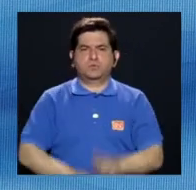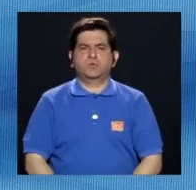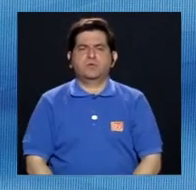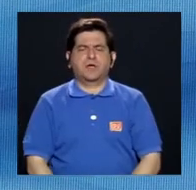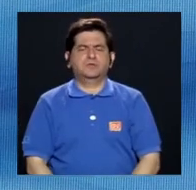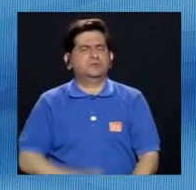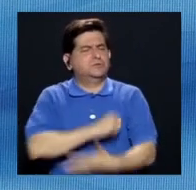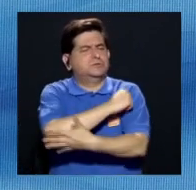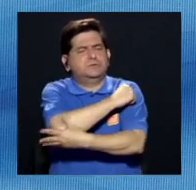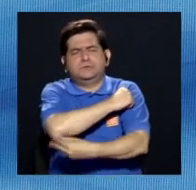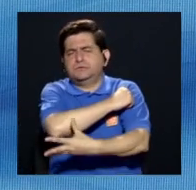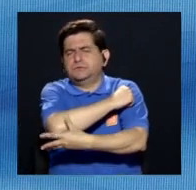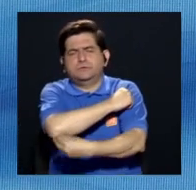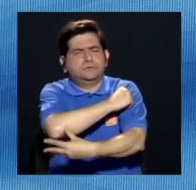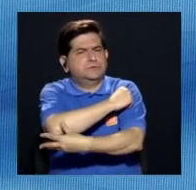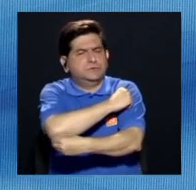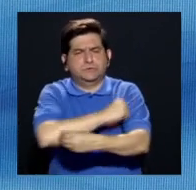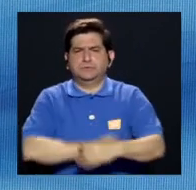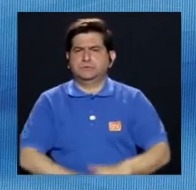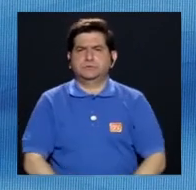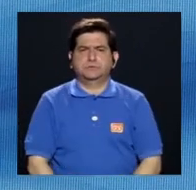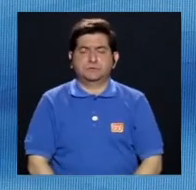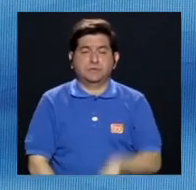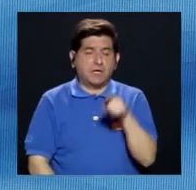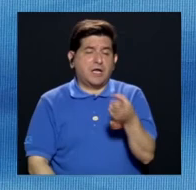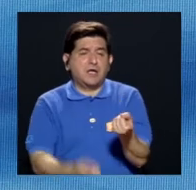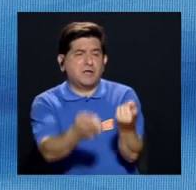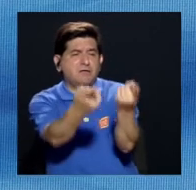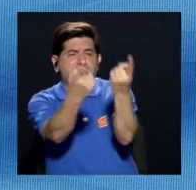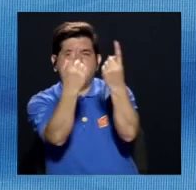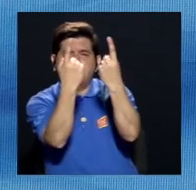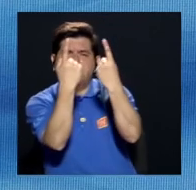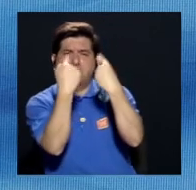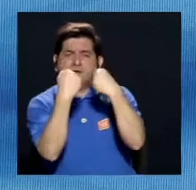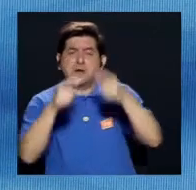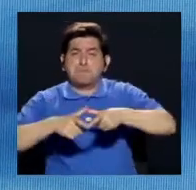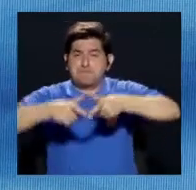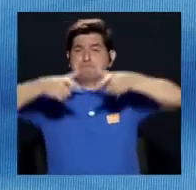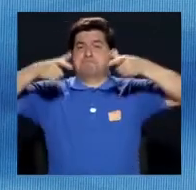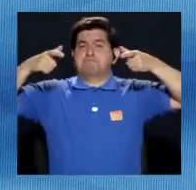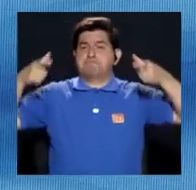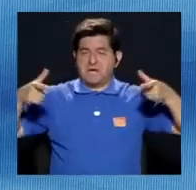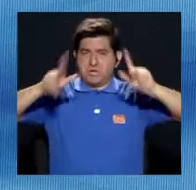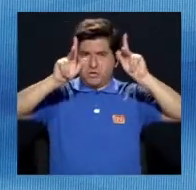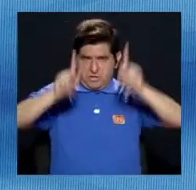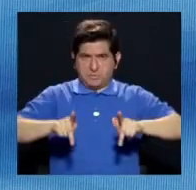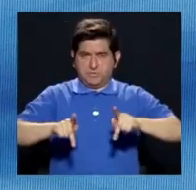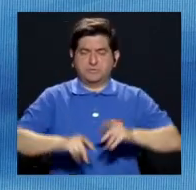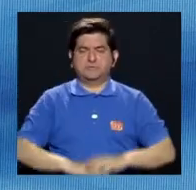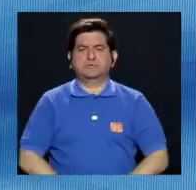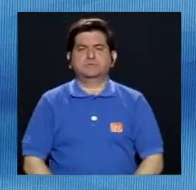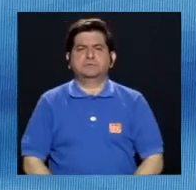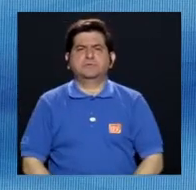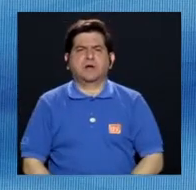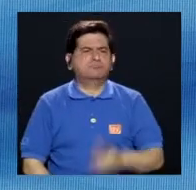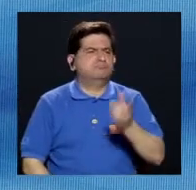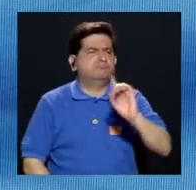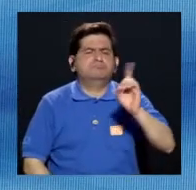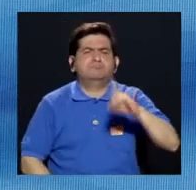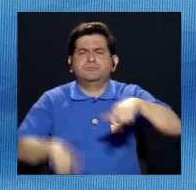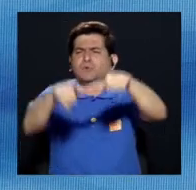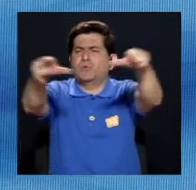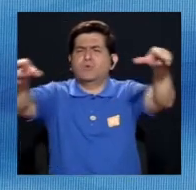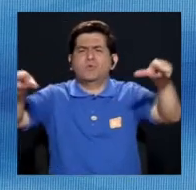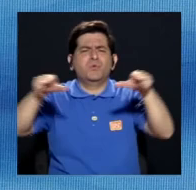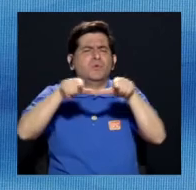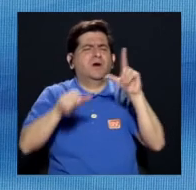de escasos recursos económicos provenientes, la gran mayoría de ellos y ellas, de